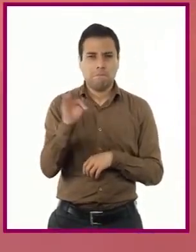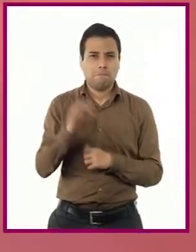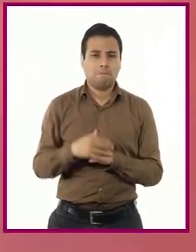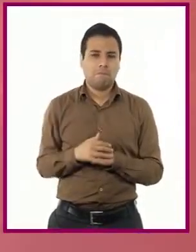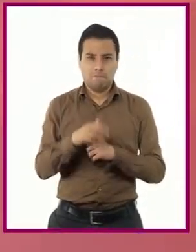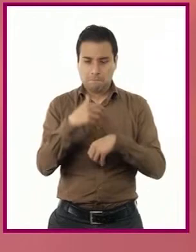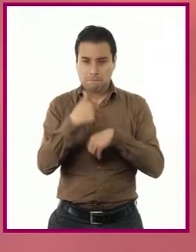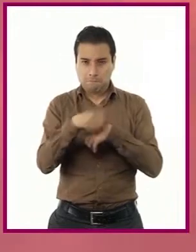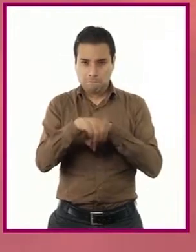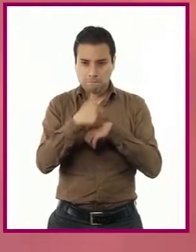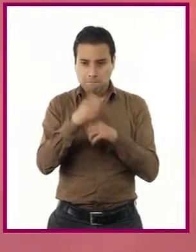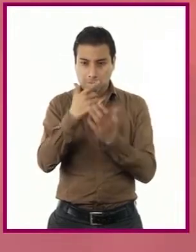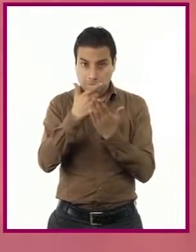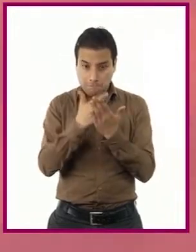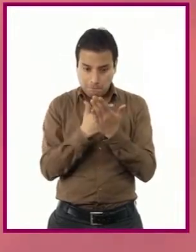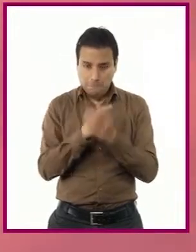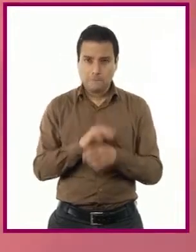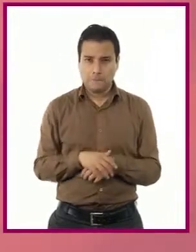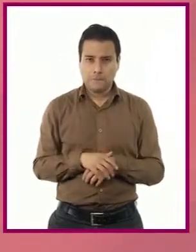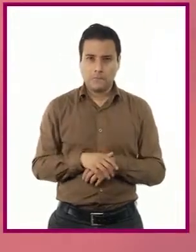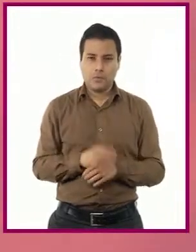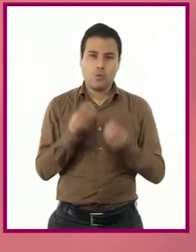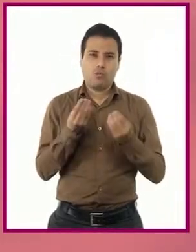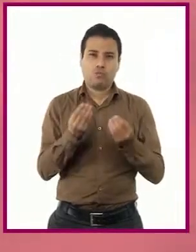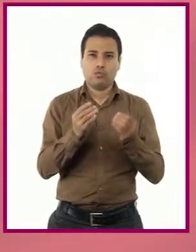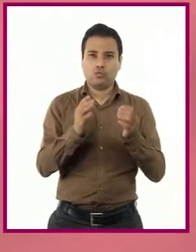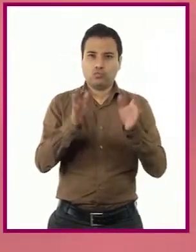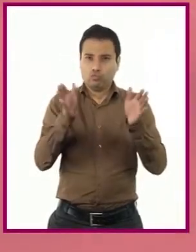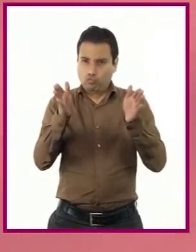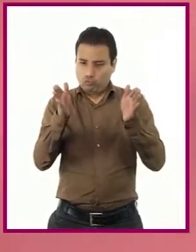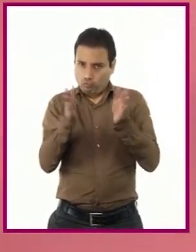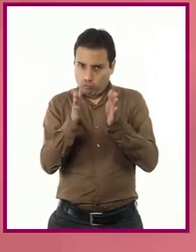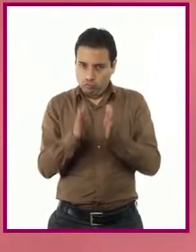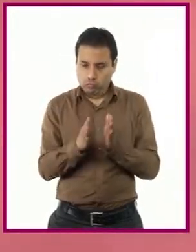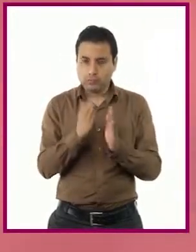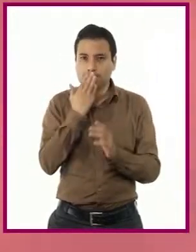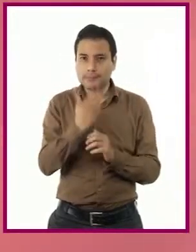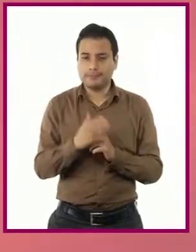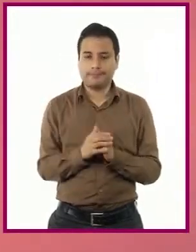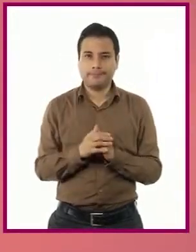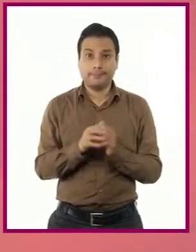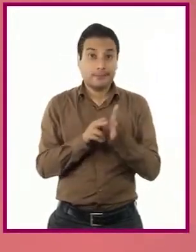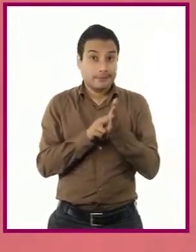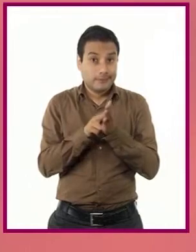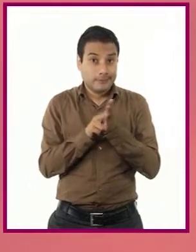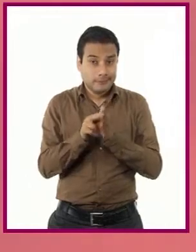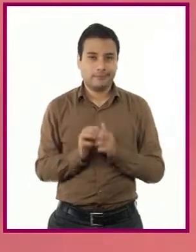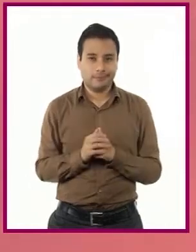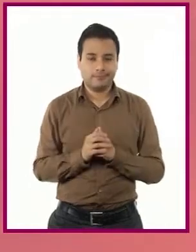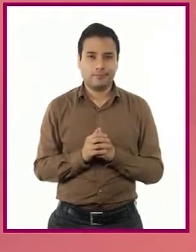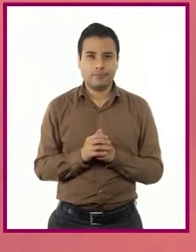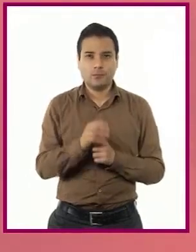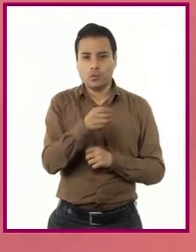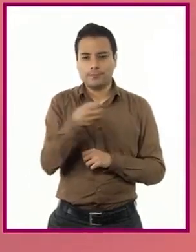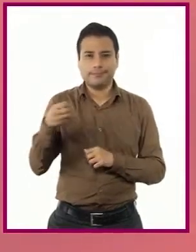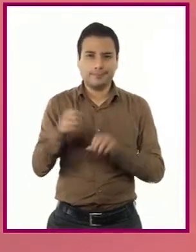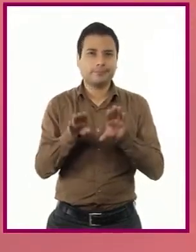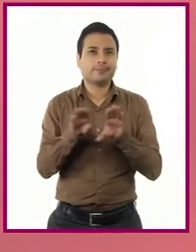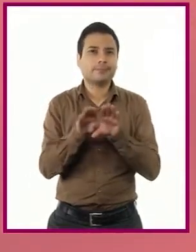numerales se colocan con mayor sangría, con negritas, únicamente en el número y se ordenan de acuerdo con